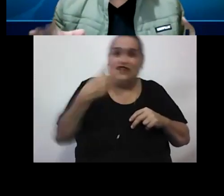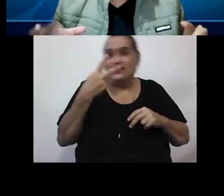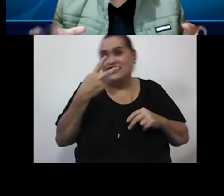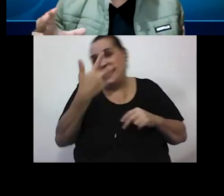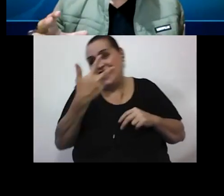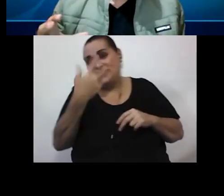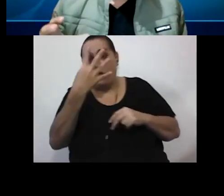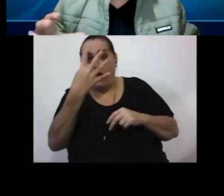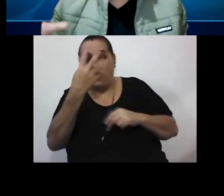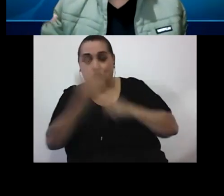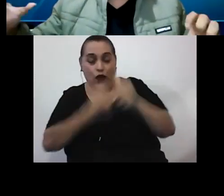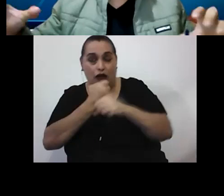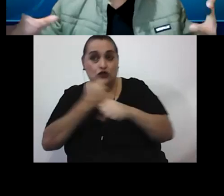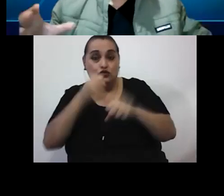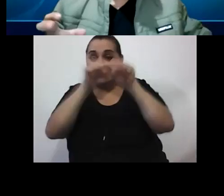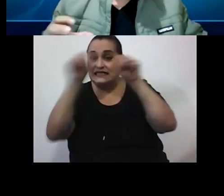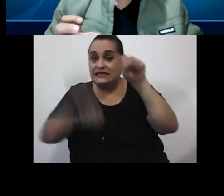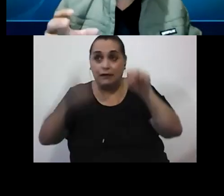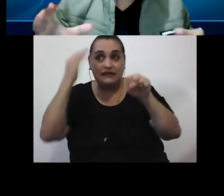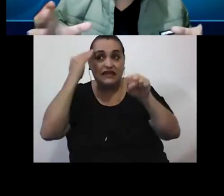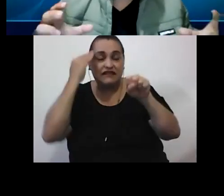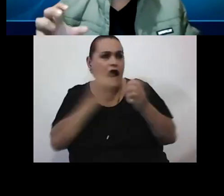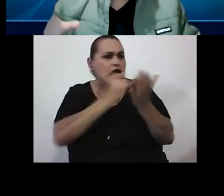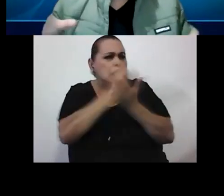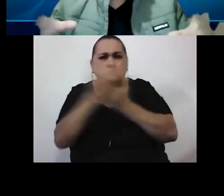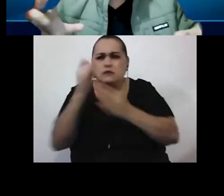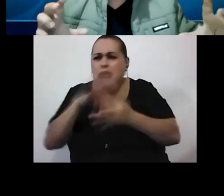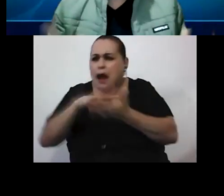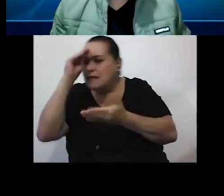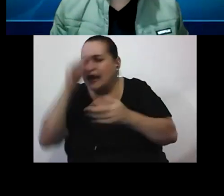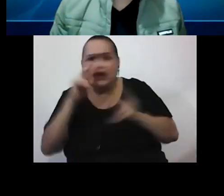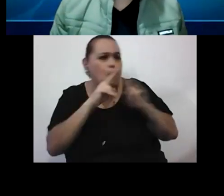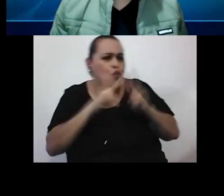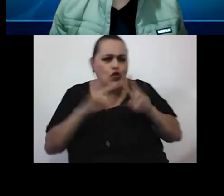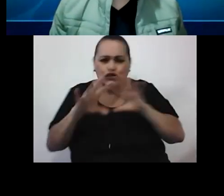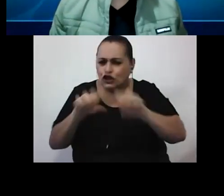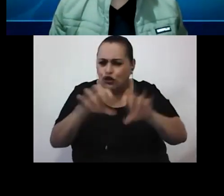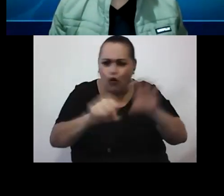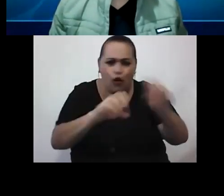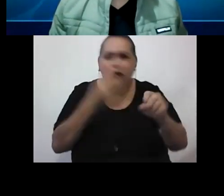sistema cerebral va creciendo y tienen curiosidad, quieren aprender, quieren conocer, quieren tocar.